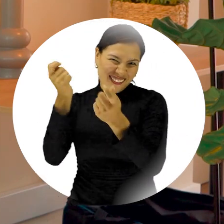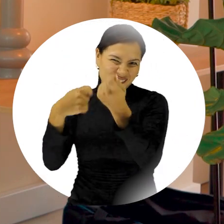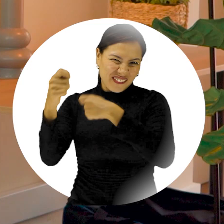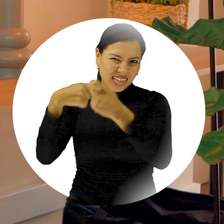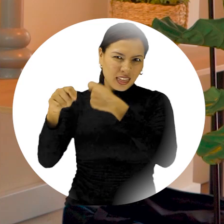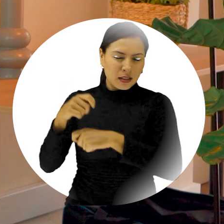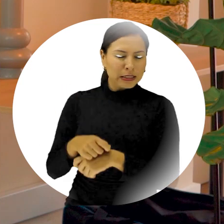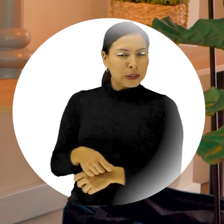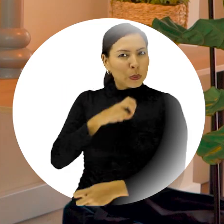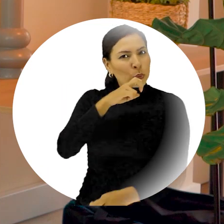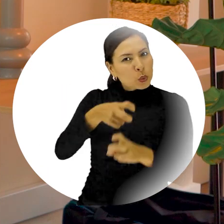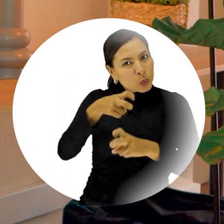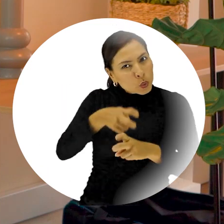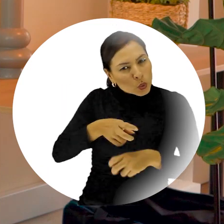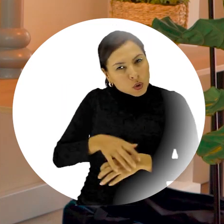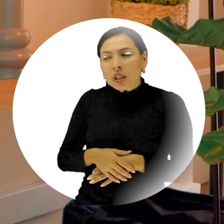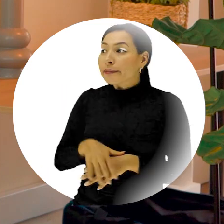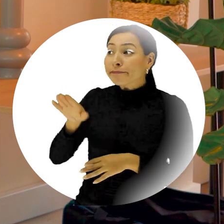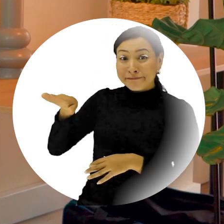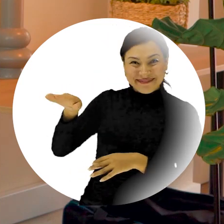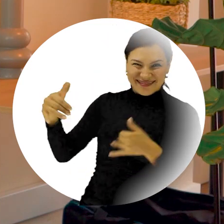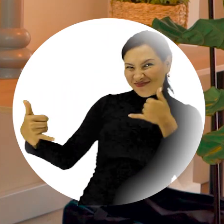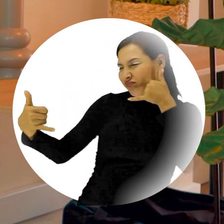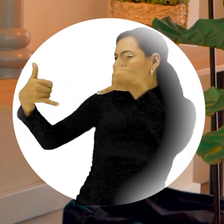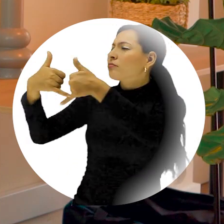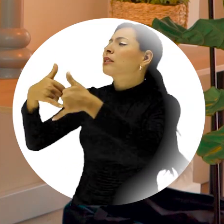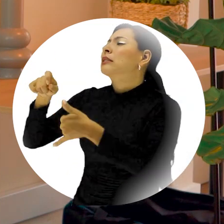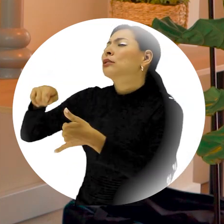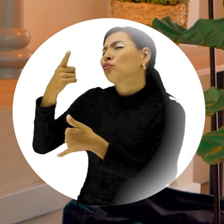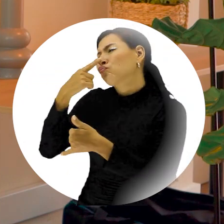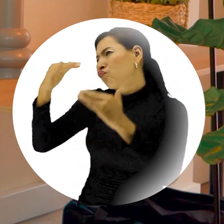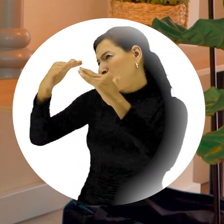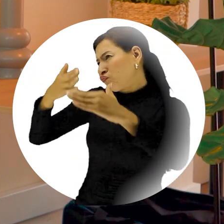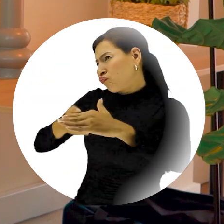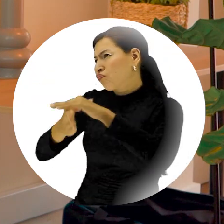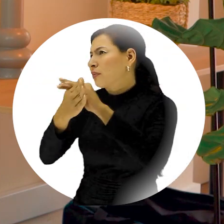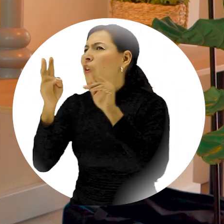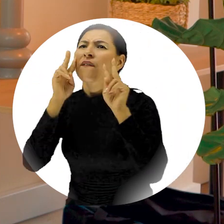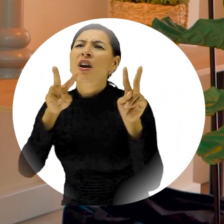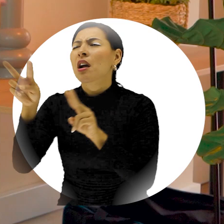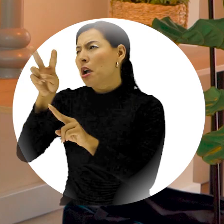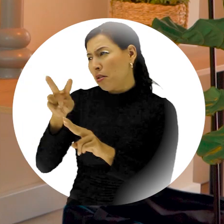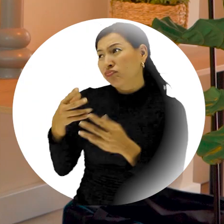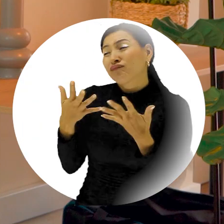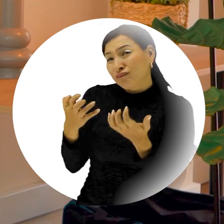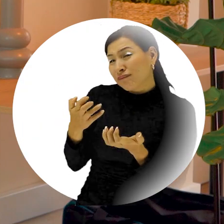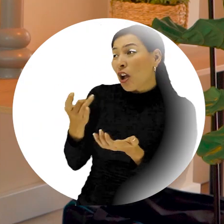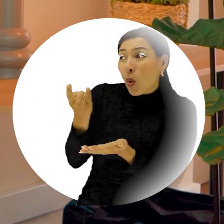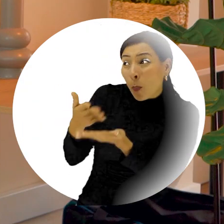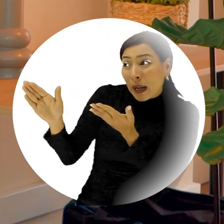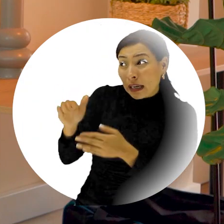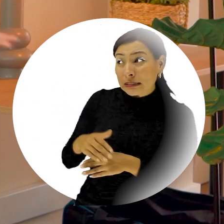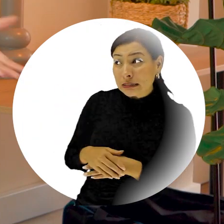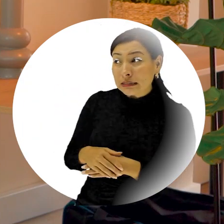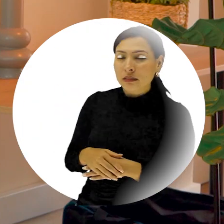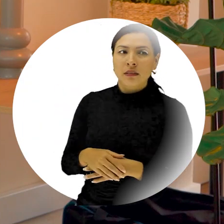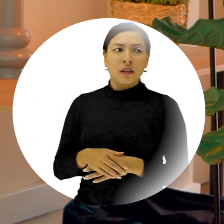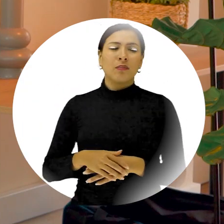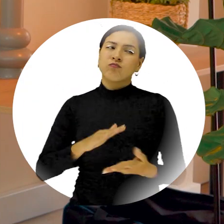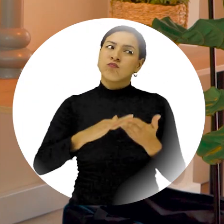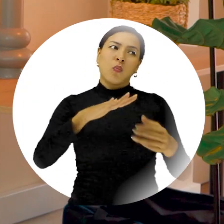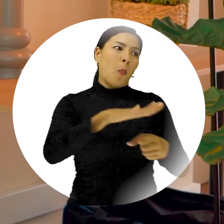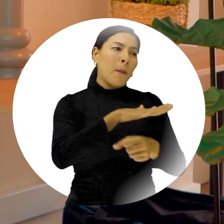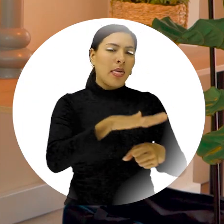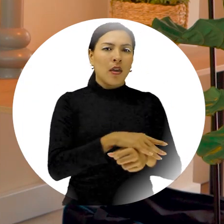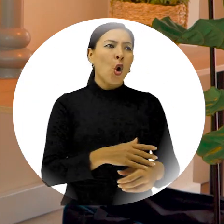que nos mostraran un inmueble. Primero porque las personas no contestaban, segundo porque decían no, el sábado y domingo no trabajamos, entonces una persona del común, cuando más va a haber